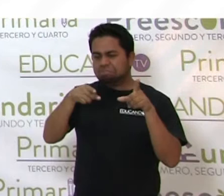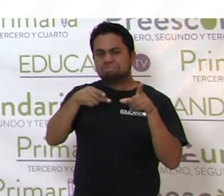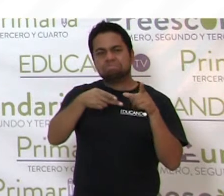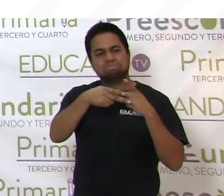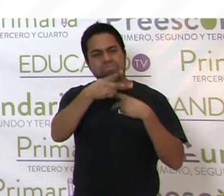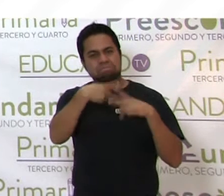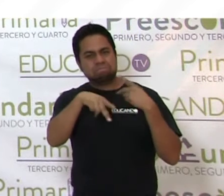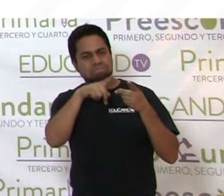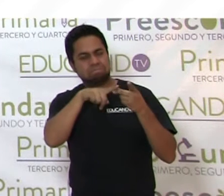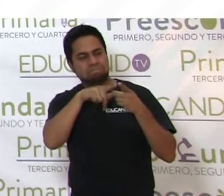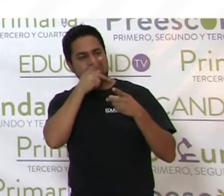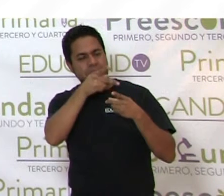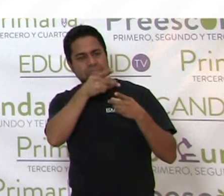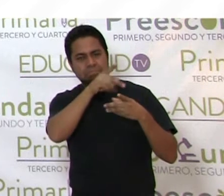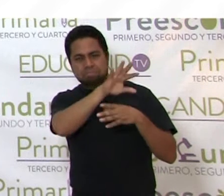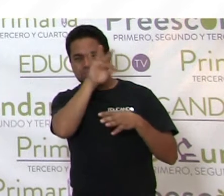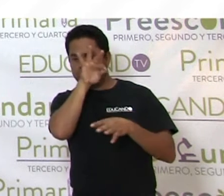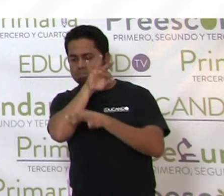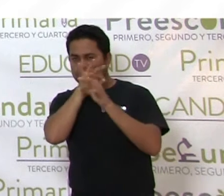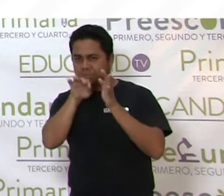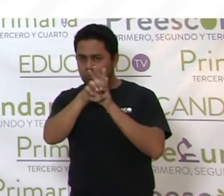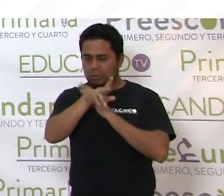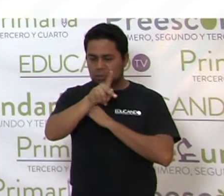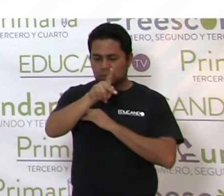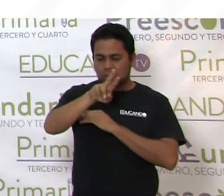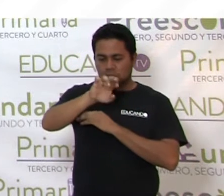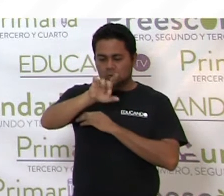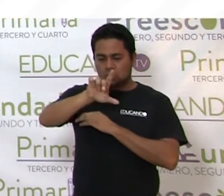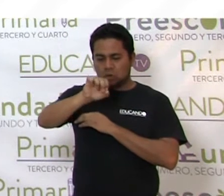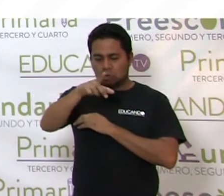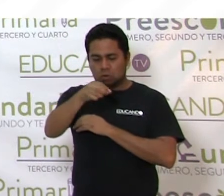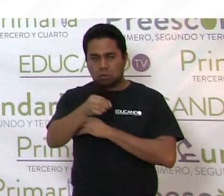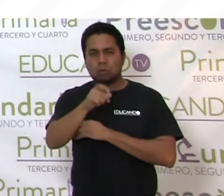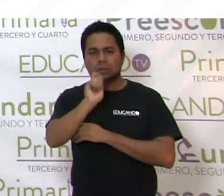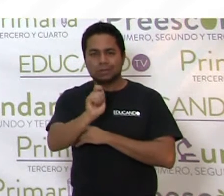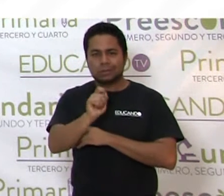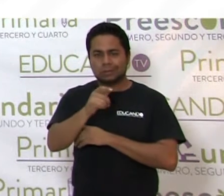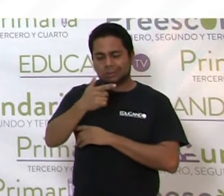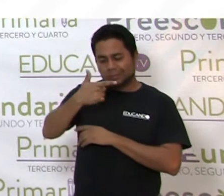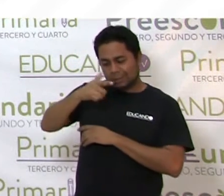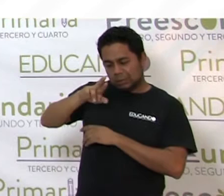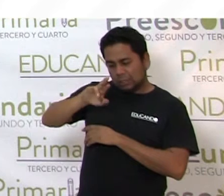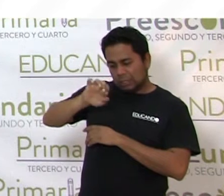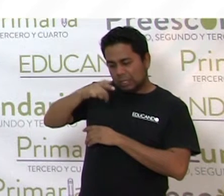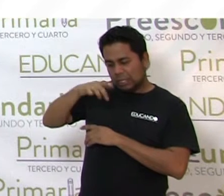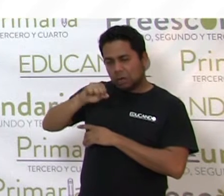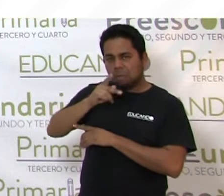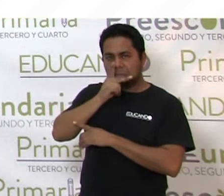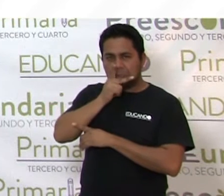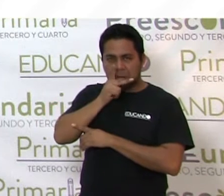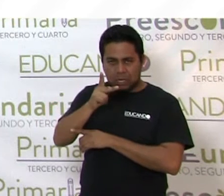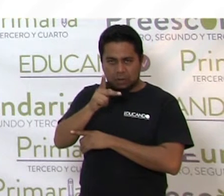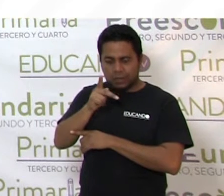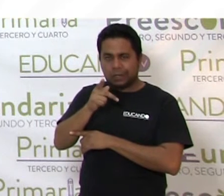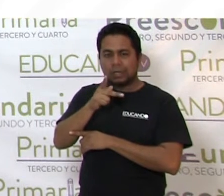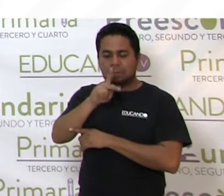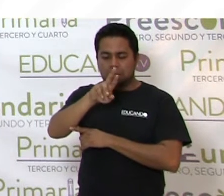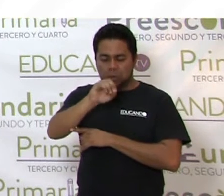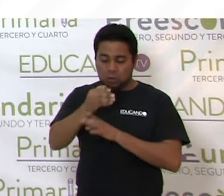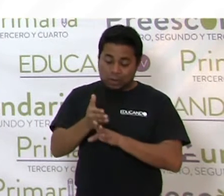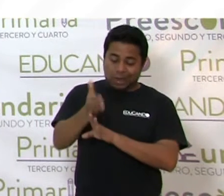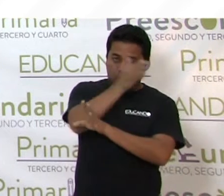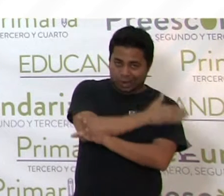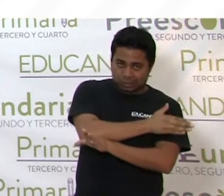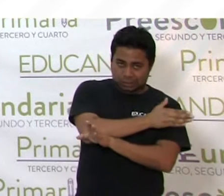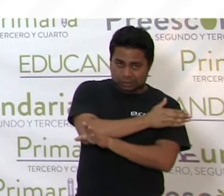las palabras. En este caso, la palabra prólogo viene del griego pro, que significa antes, y de logo,